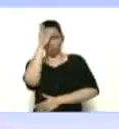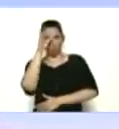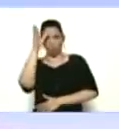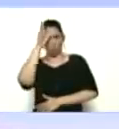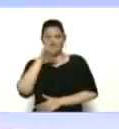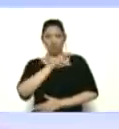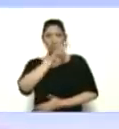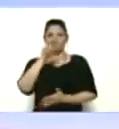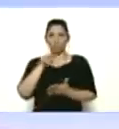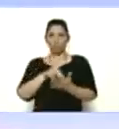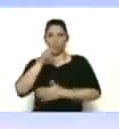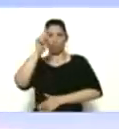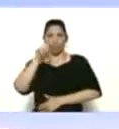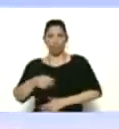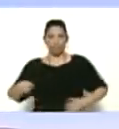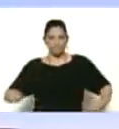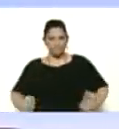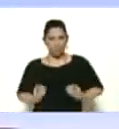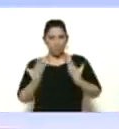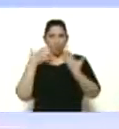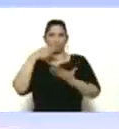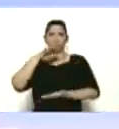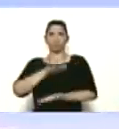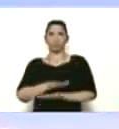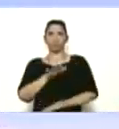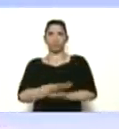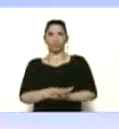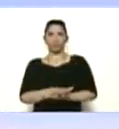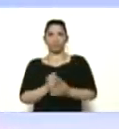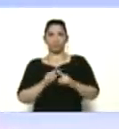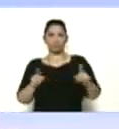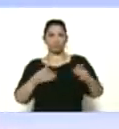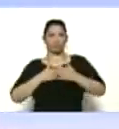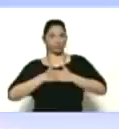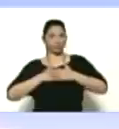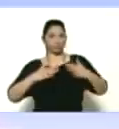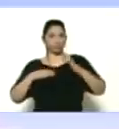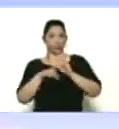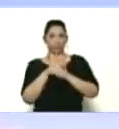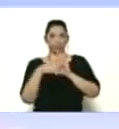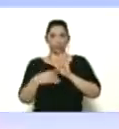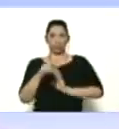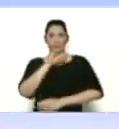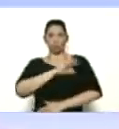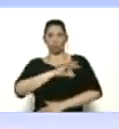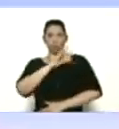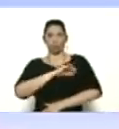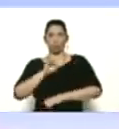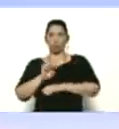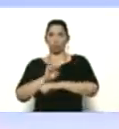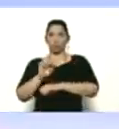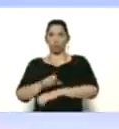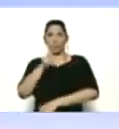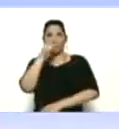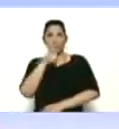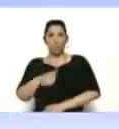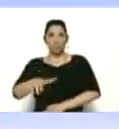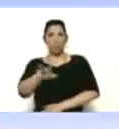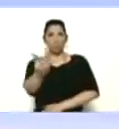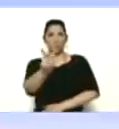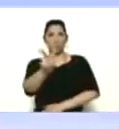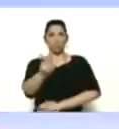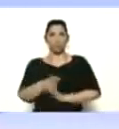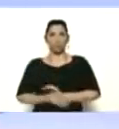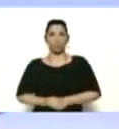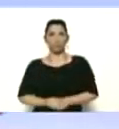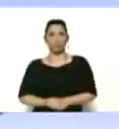nacional, también se exprese en la tranquilidad para garantizar los derechos socioeconómicos de la población